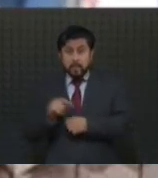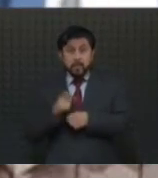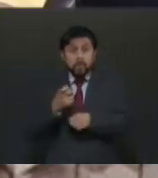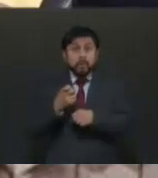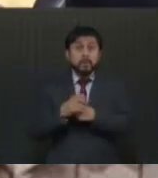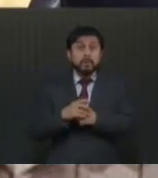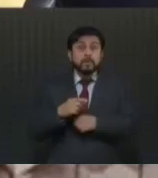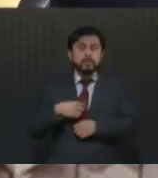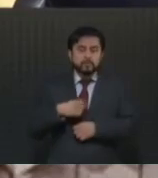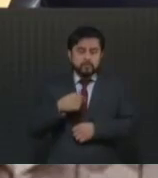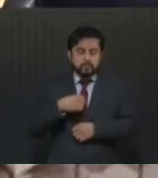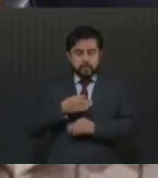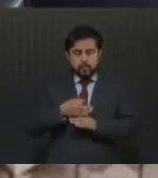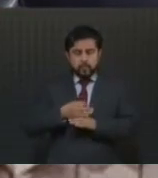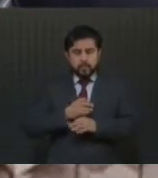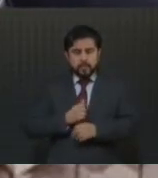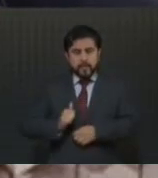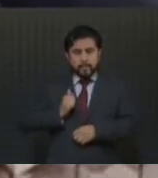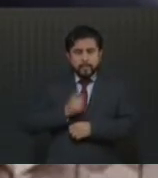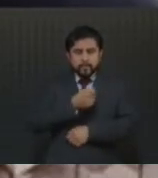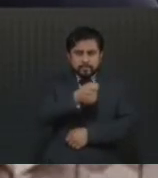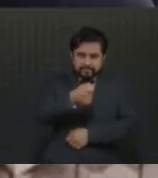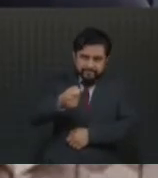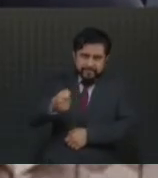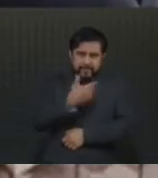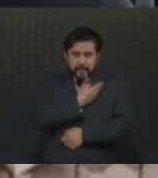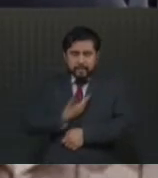saludo, y él dice,